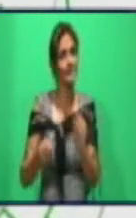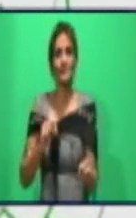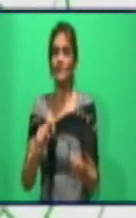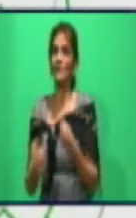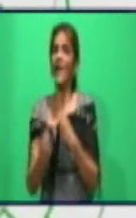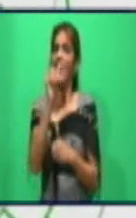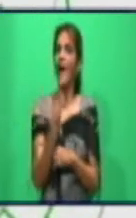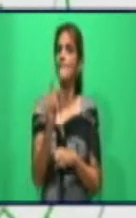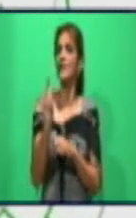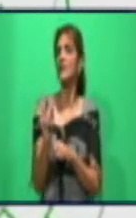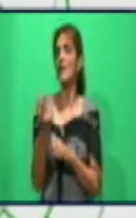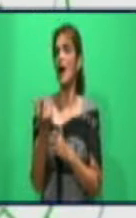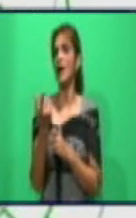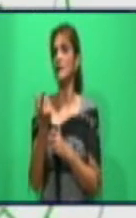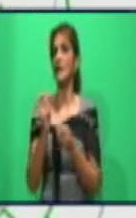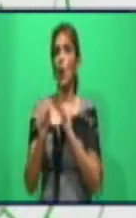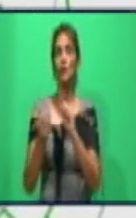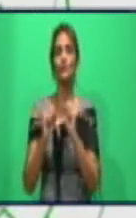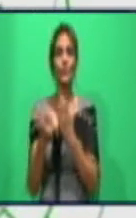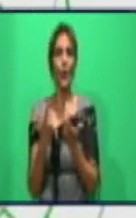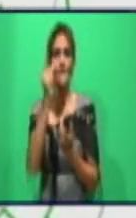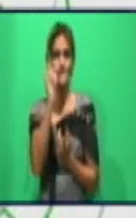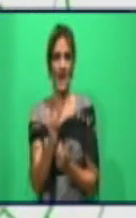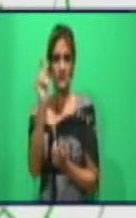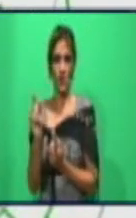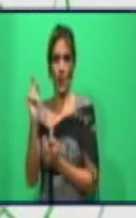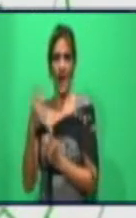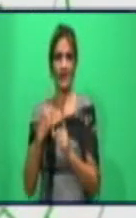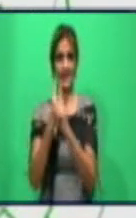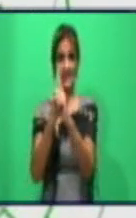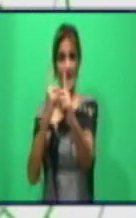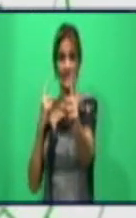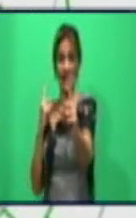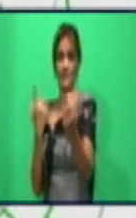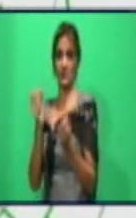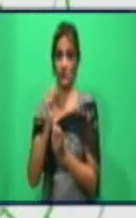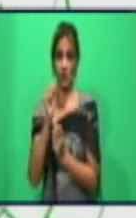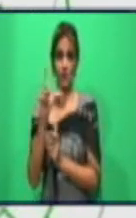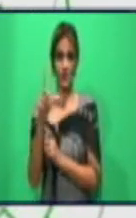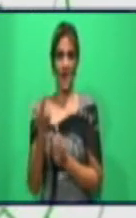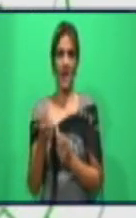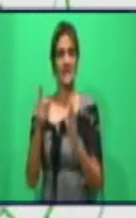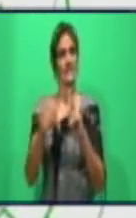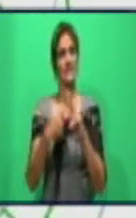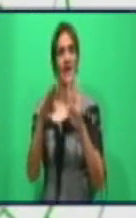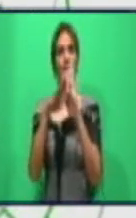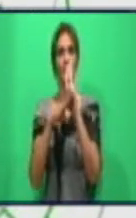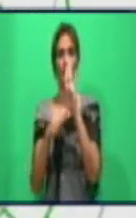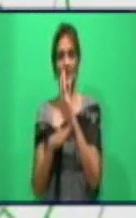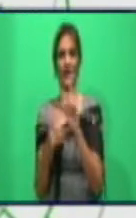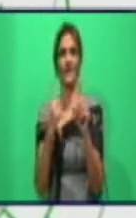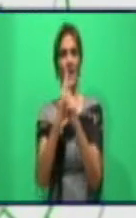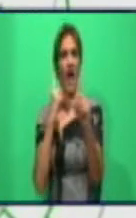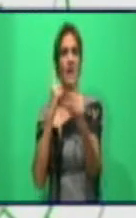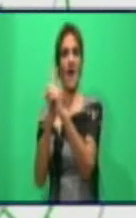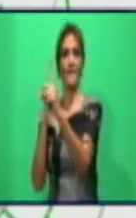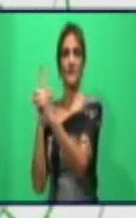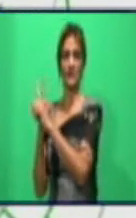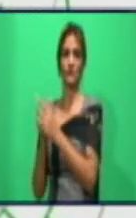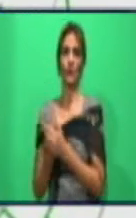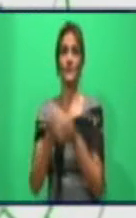el distanciamiento social y las medidas de aislamiento ha habido problema en los últimos